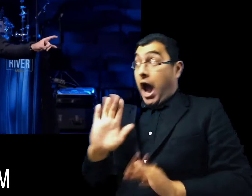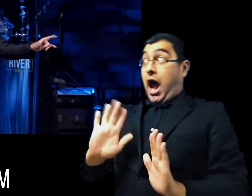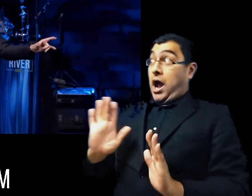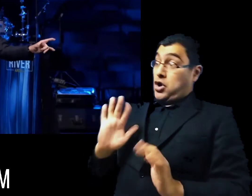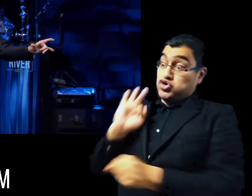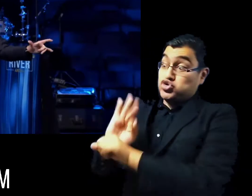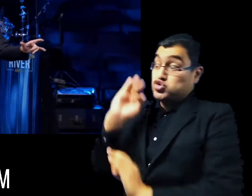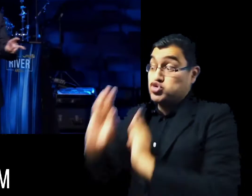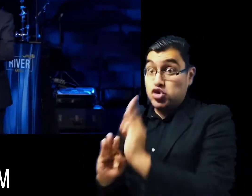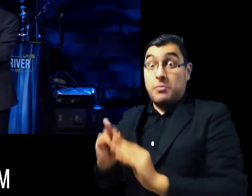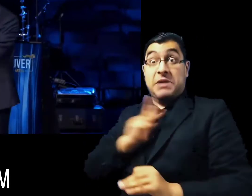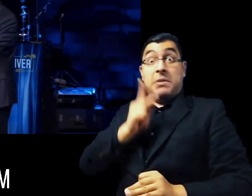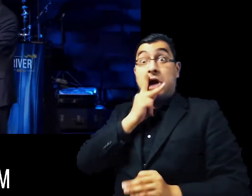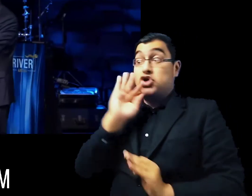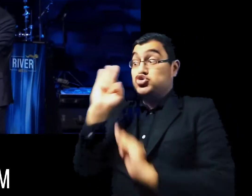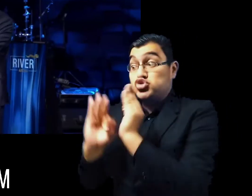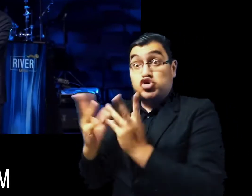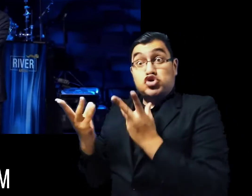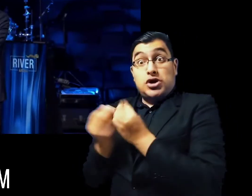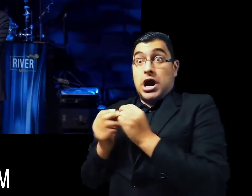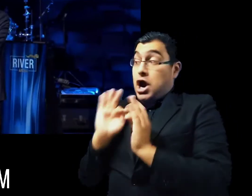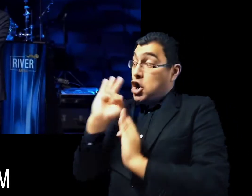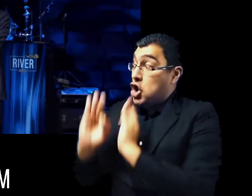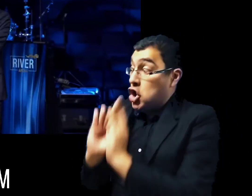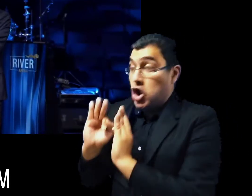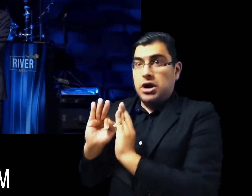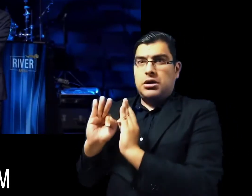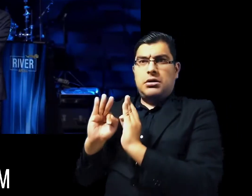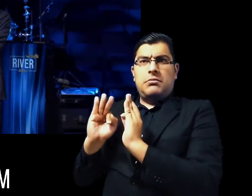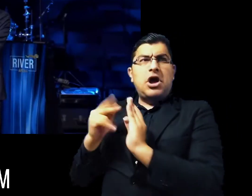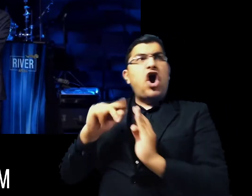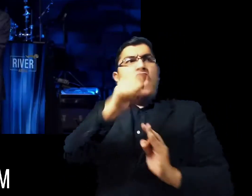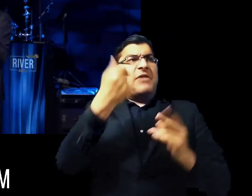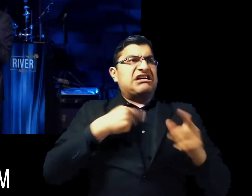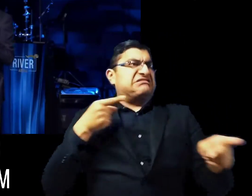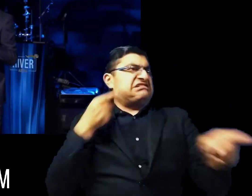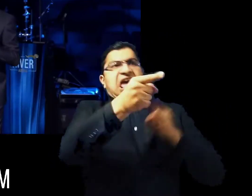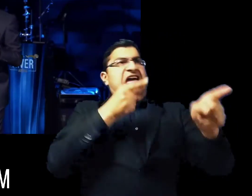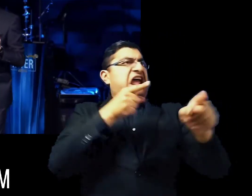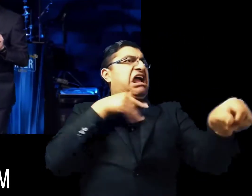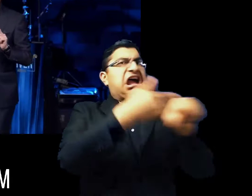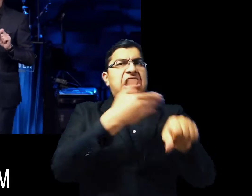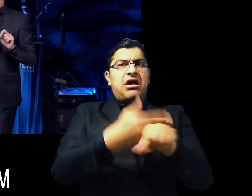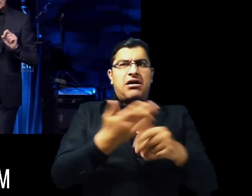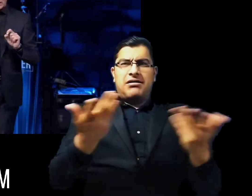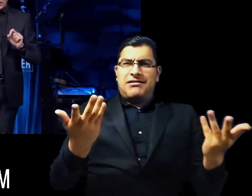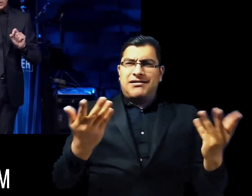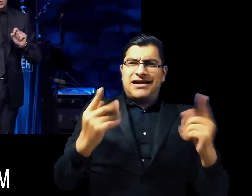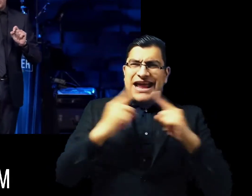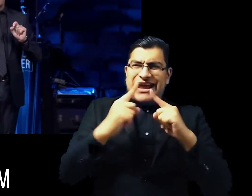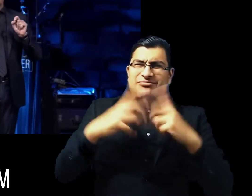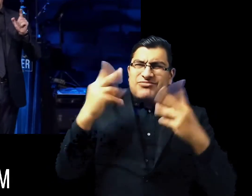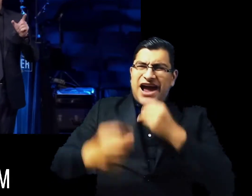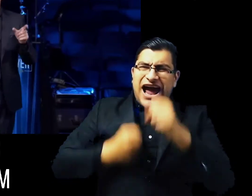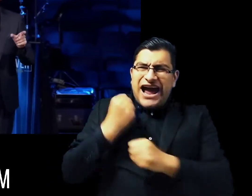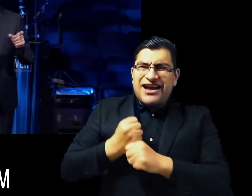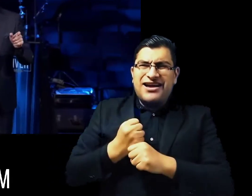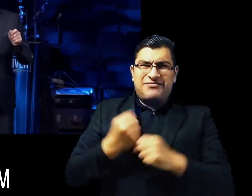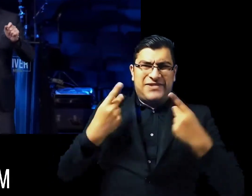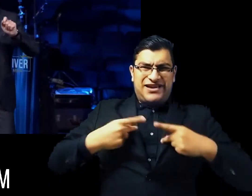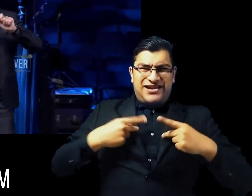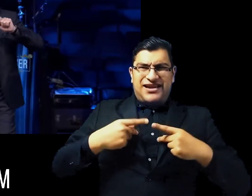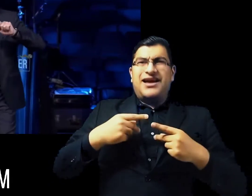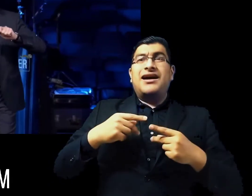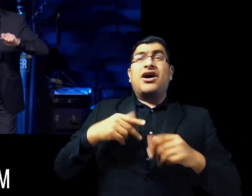padre, a menos que sea alguien cercano a nosotros. Como dije una vez, por años la iglesia se opuso al